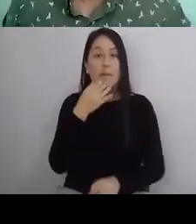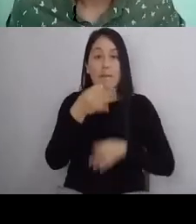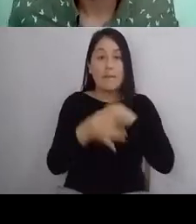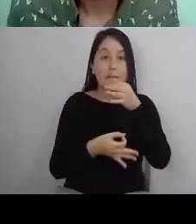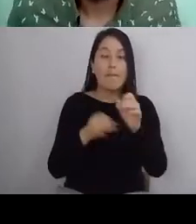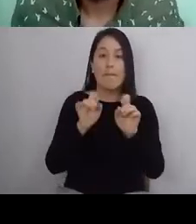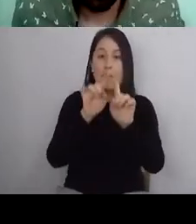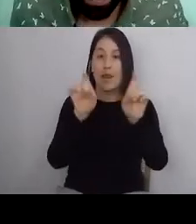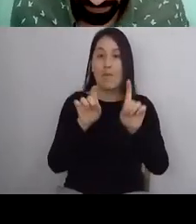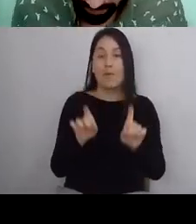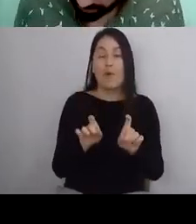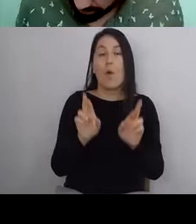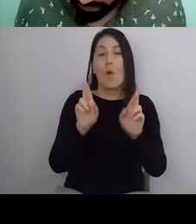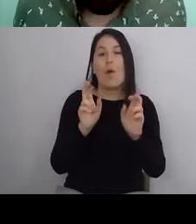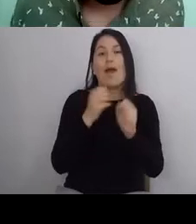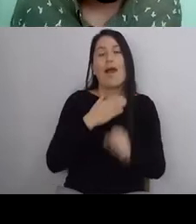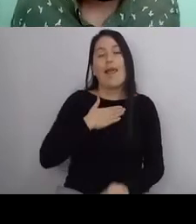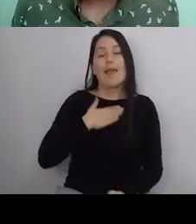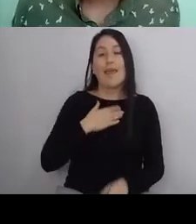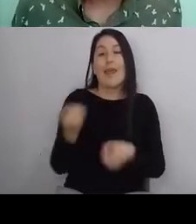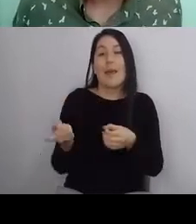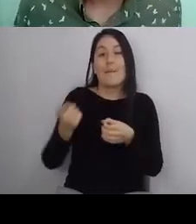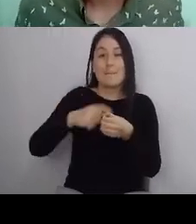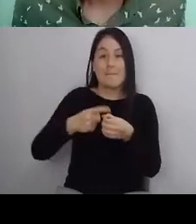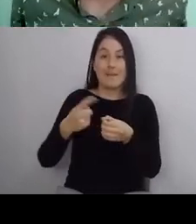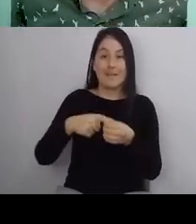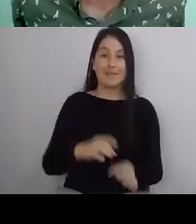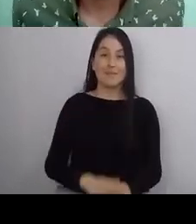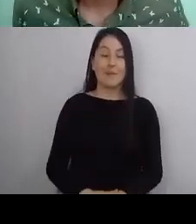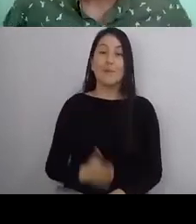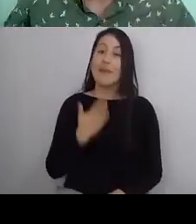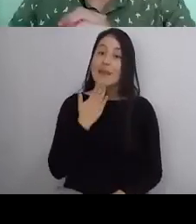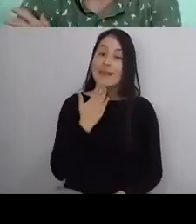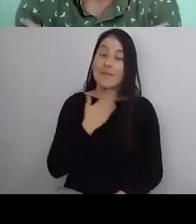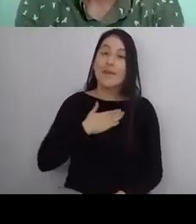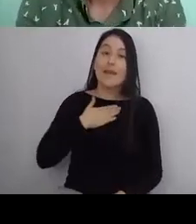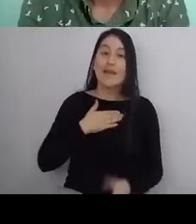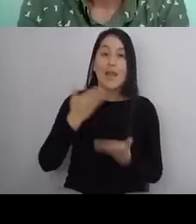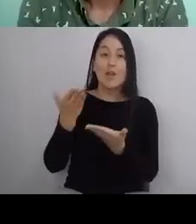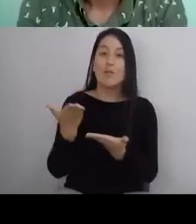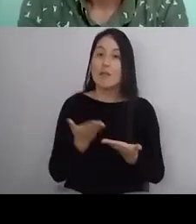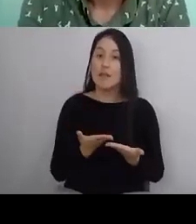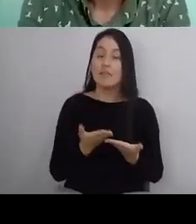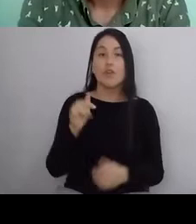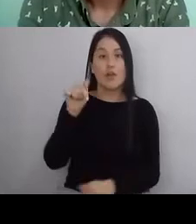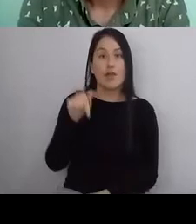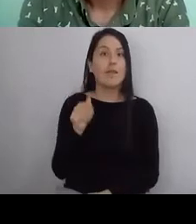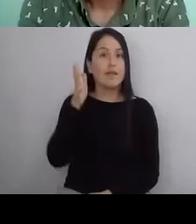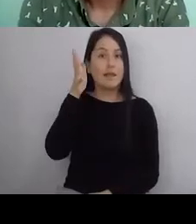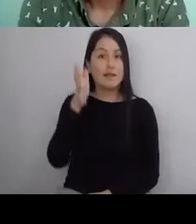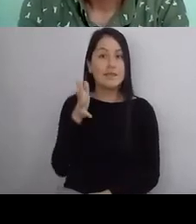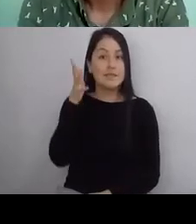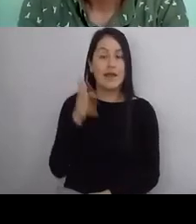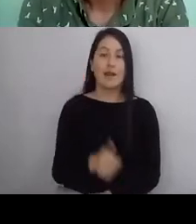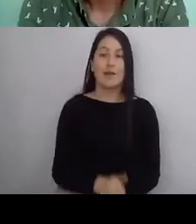tengan ganas de participar. Y también les quiero hacer una invitación en esta charla.